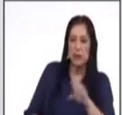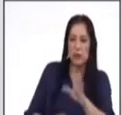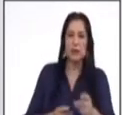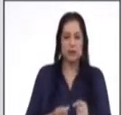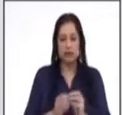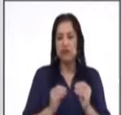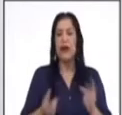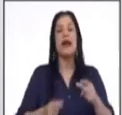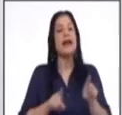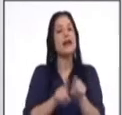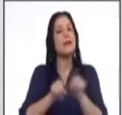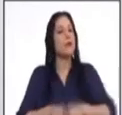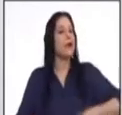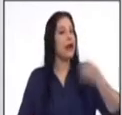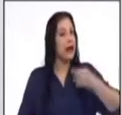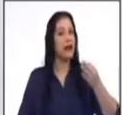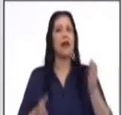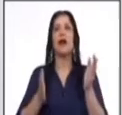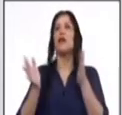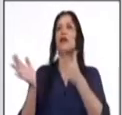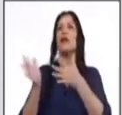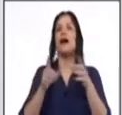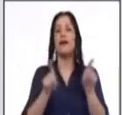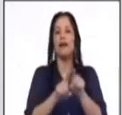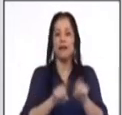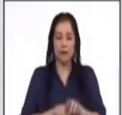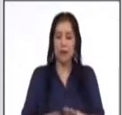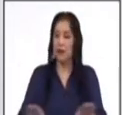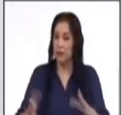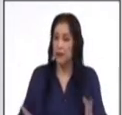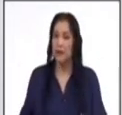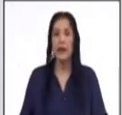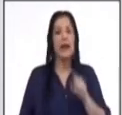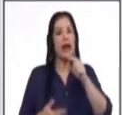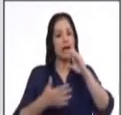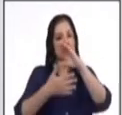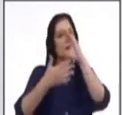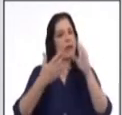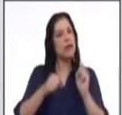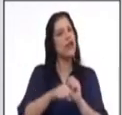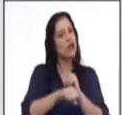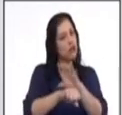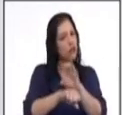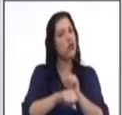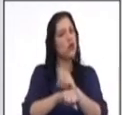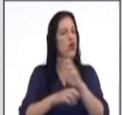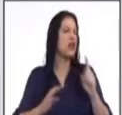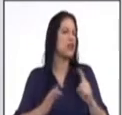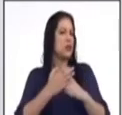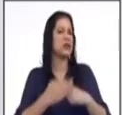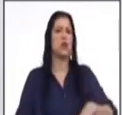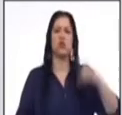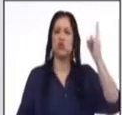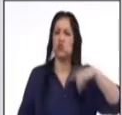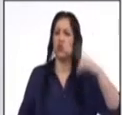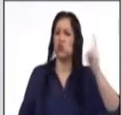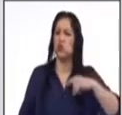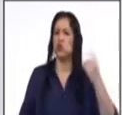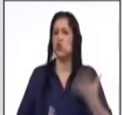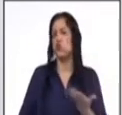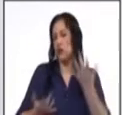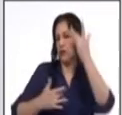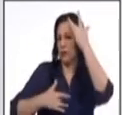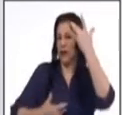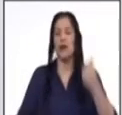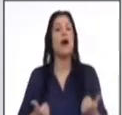orgánicos, así como la calidad del aire y del suelo. Este aspecto influyó en la situación de emergencia sanitaria